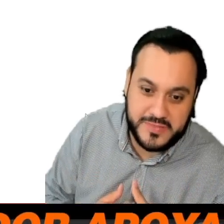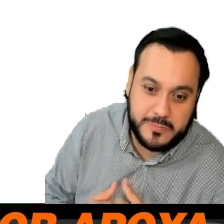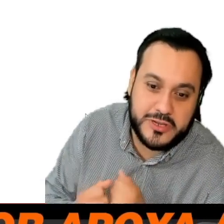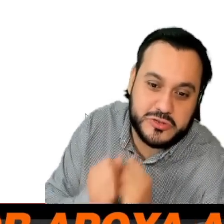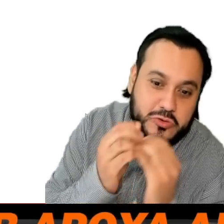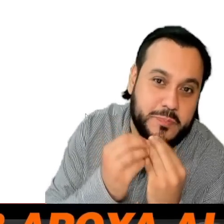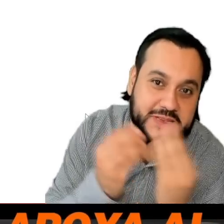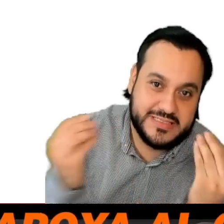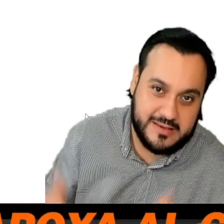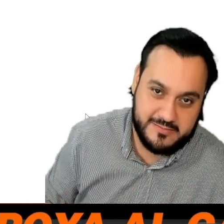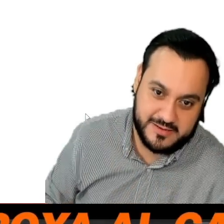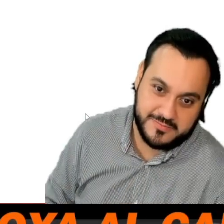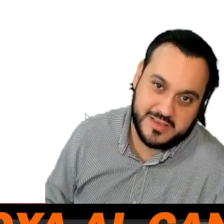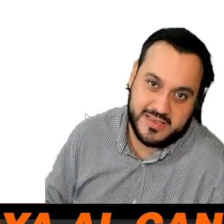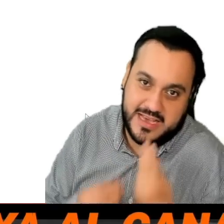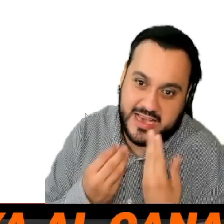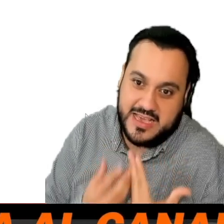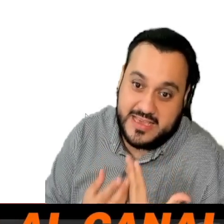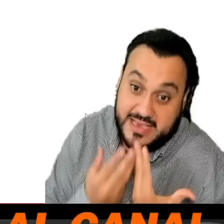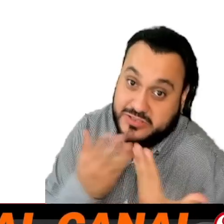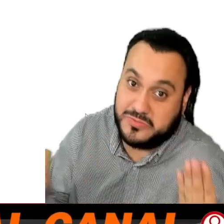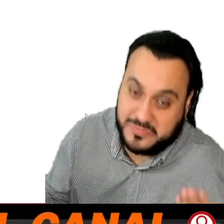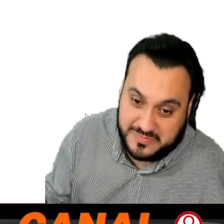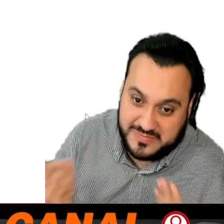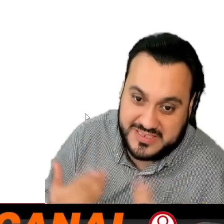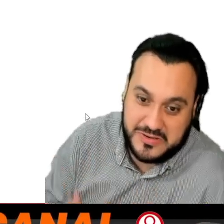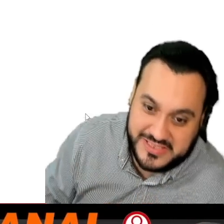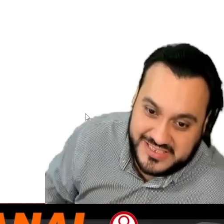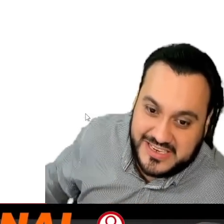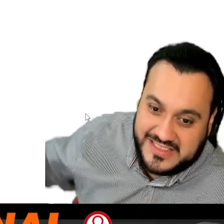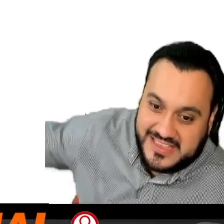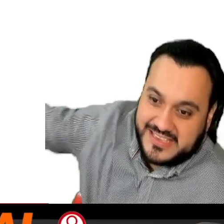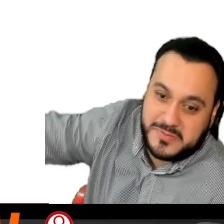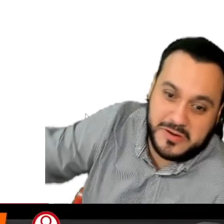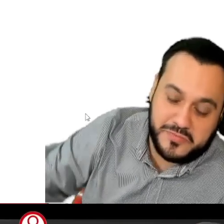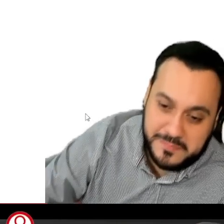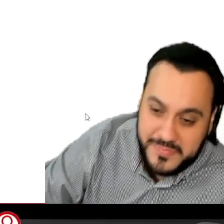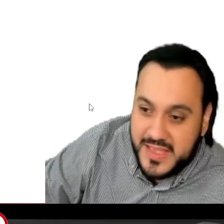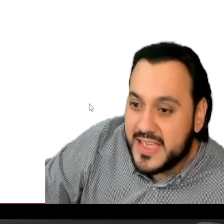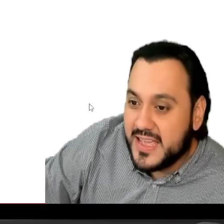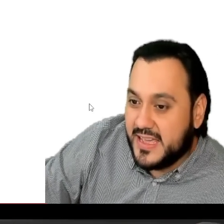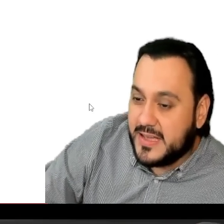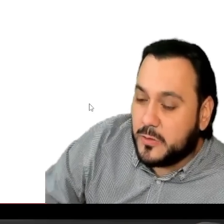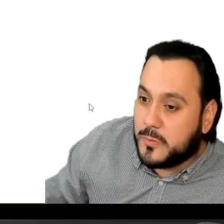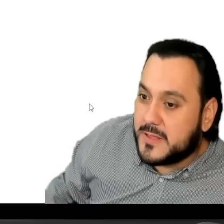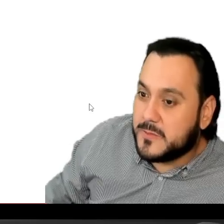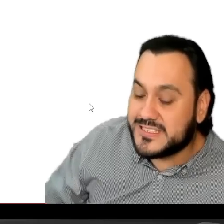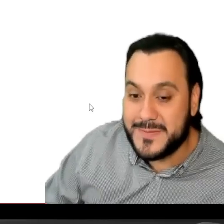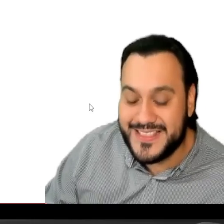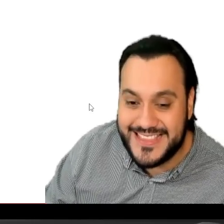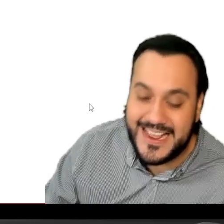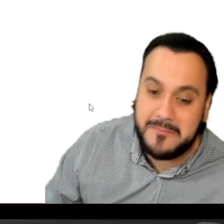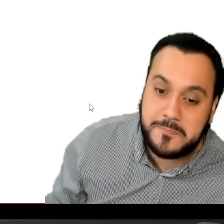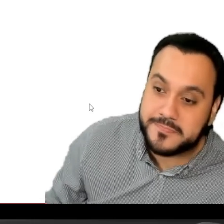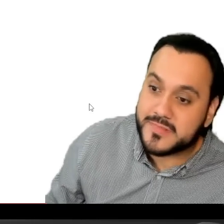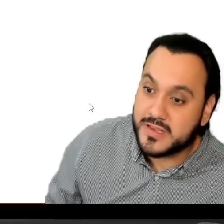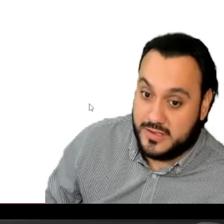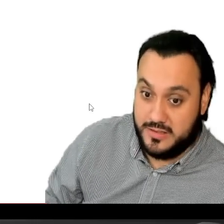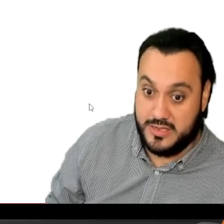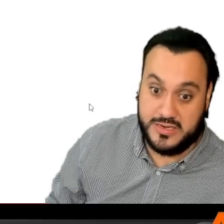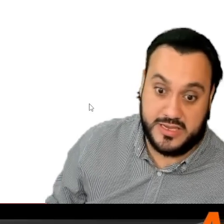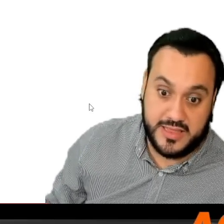y por eso no prestaban eso valió decir lily pérez pero en fin ella encubriendo esa mentira